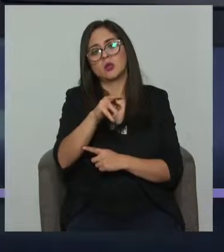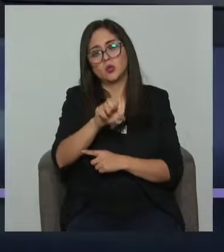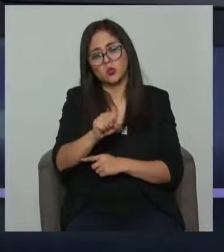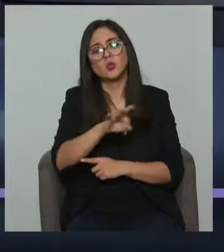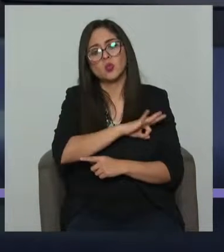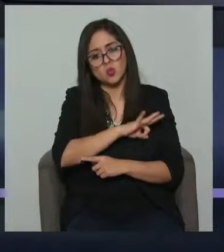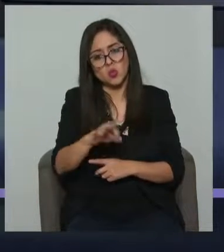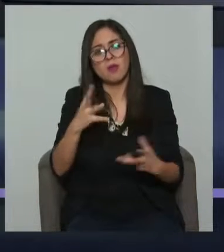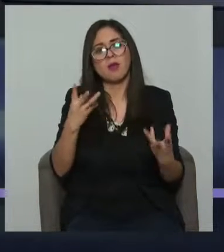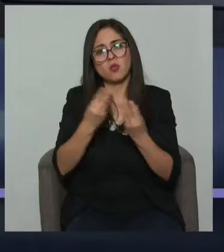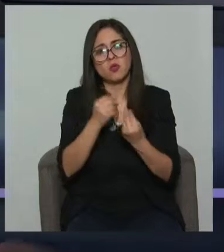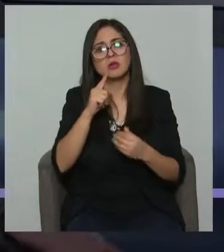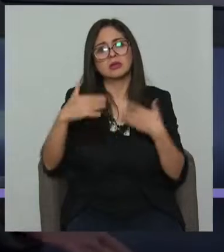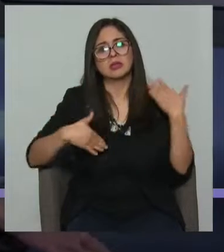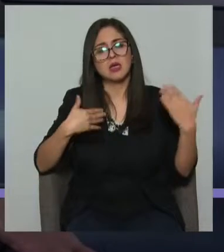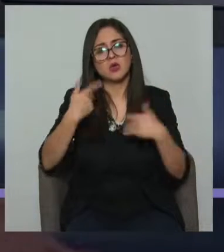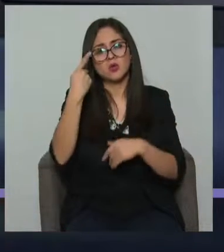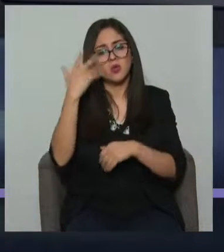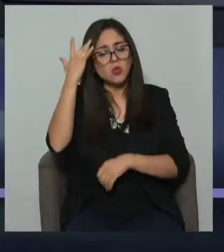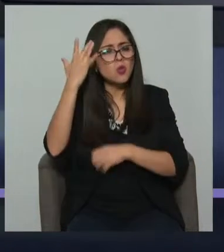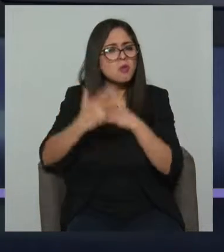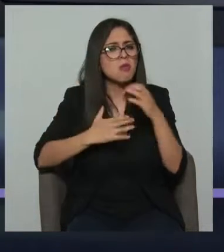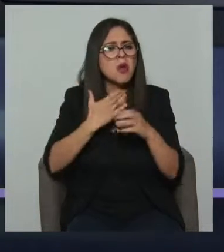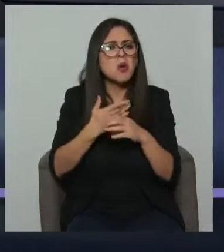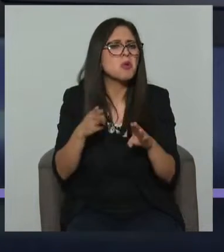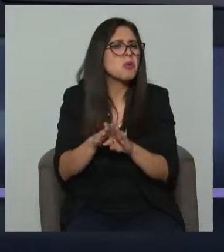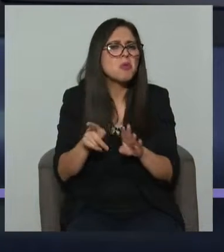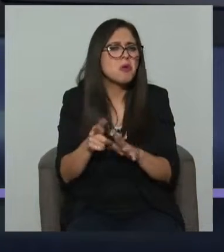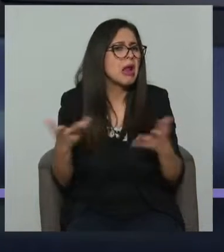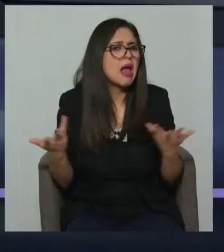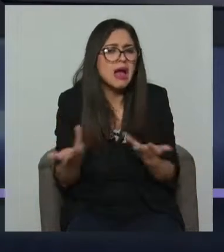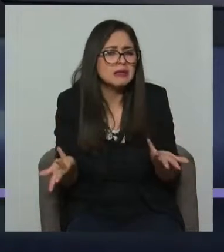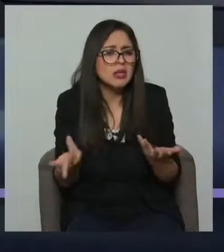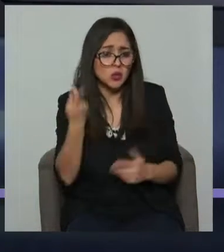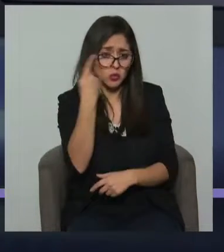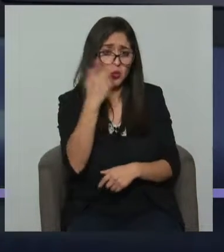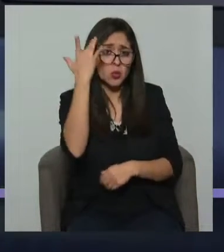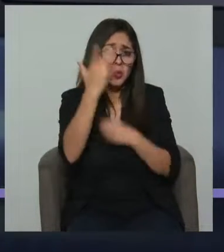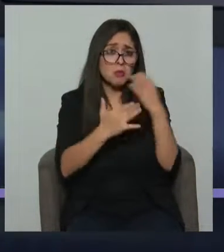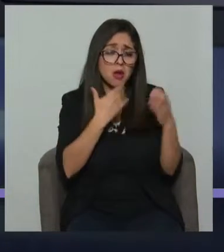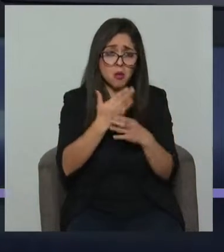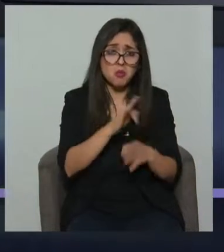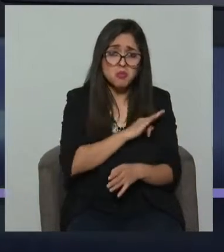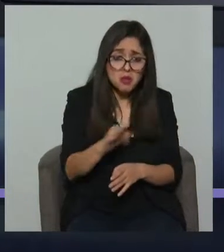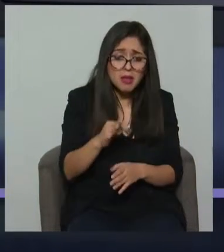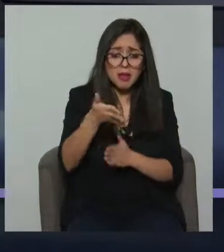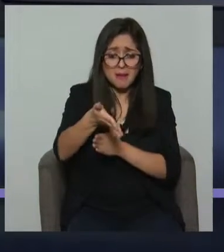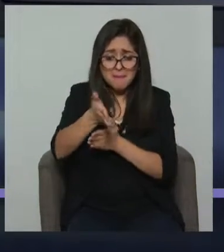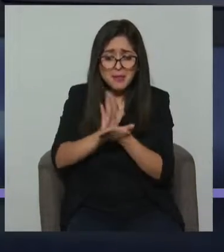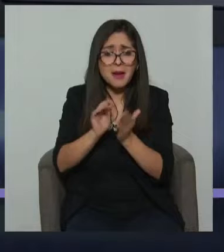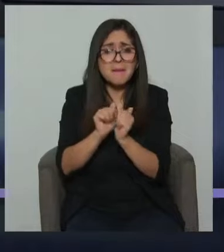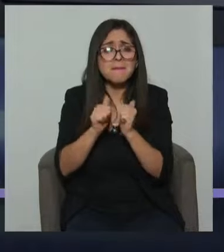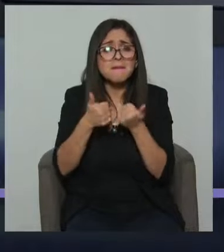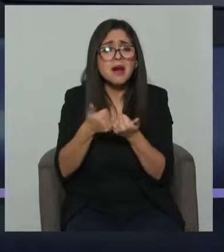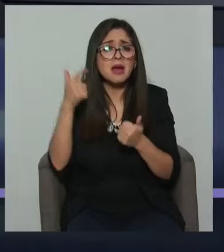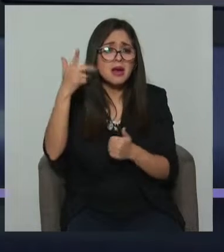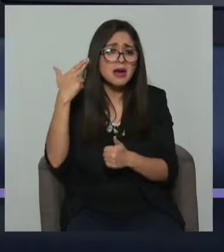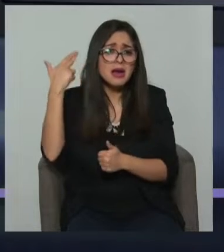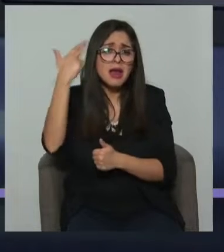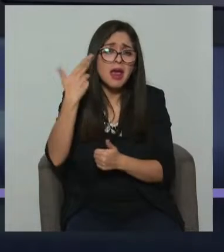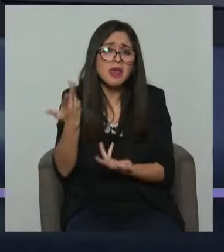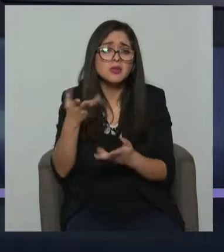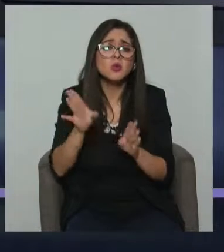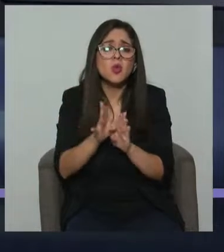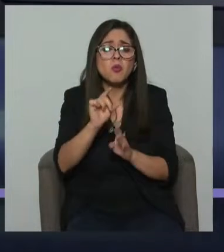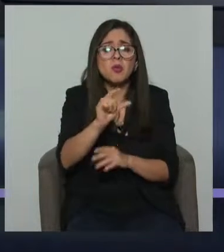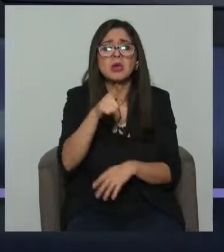que celebre su cumpleaños. Después, ¿qué pasará? Celebrará su cumpleaños, habrá rosca de reyes, ¿quién se sacará el monito? ¿No? Entonces,